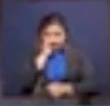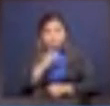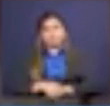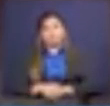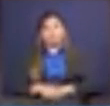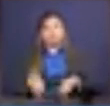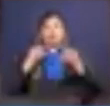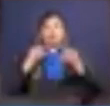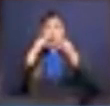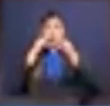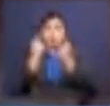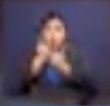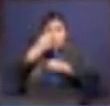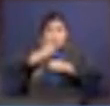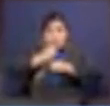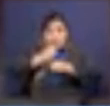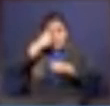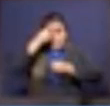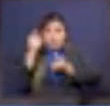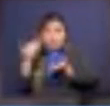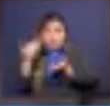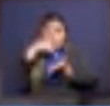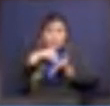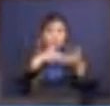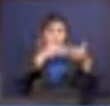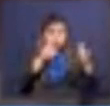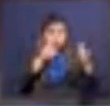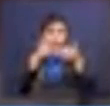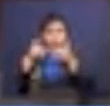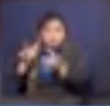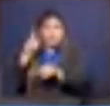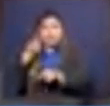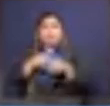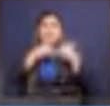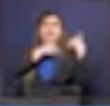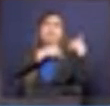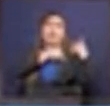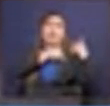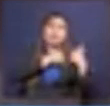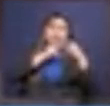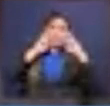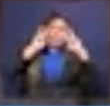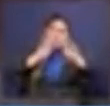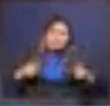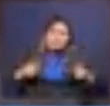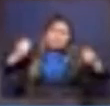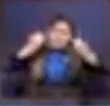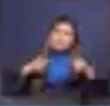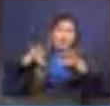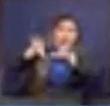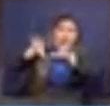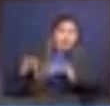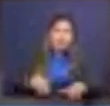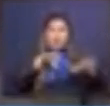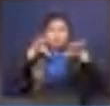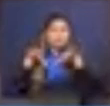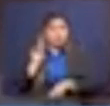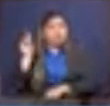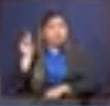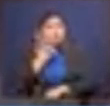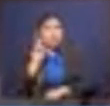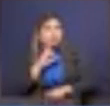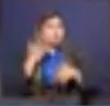El grupo de trabajo para la reapertura tiene la responsabilidad de examinar actividades, áreas